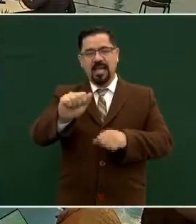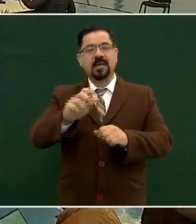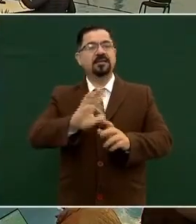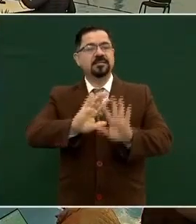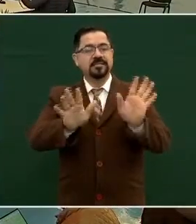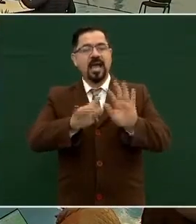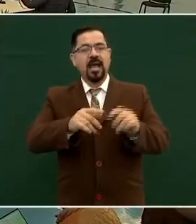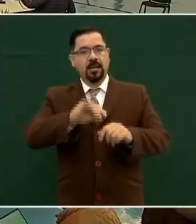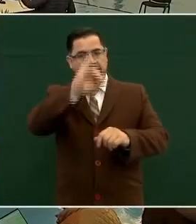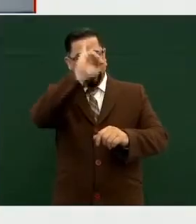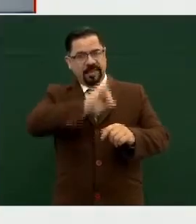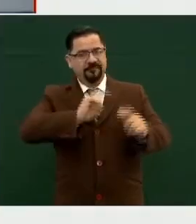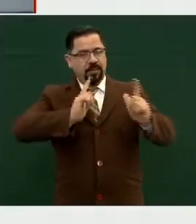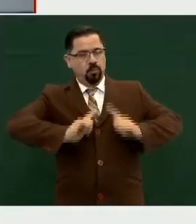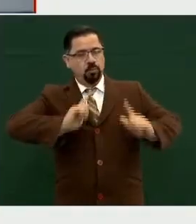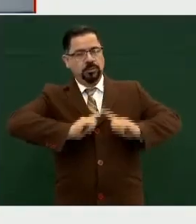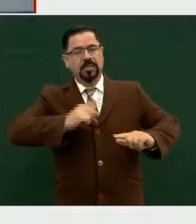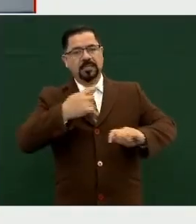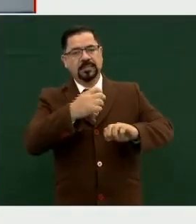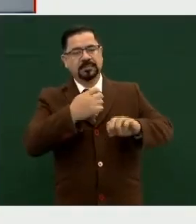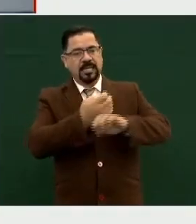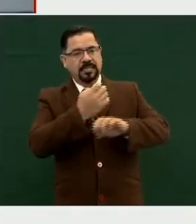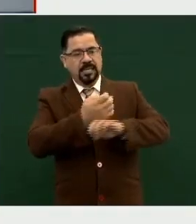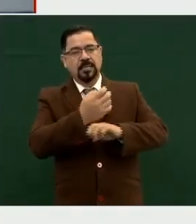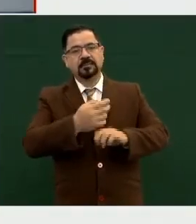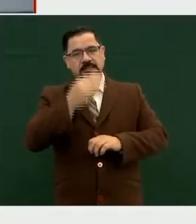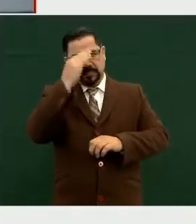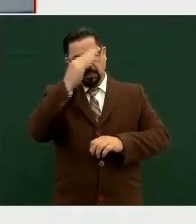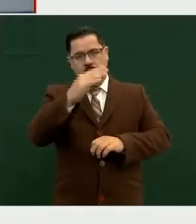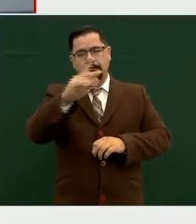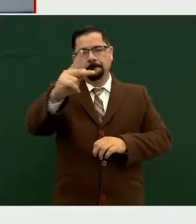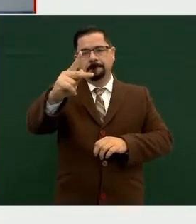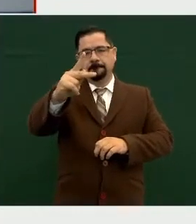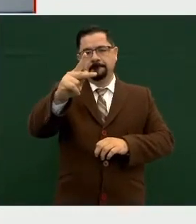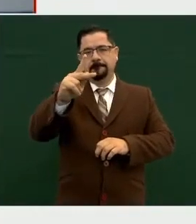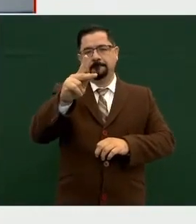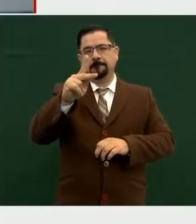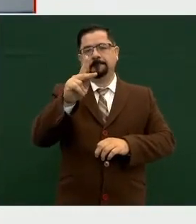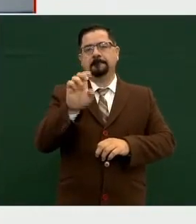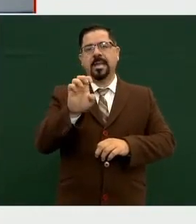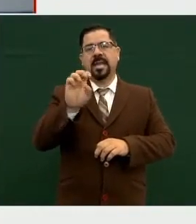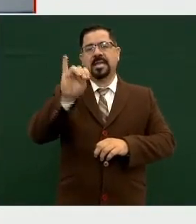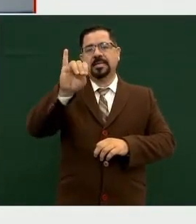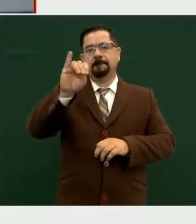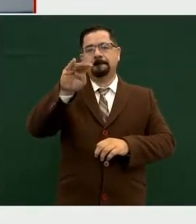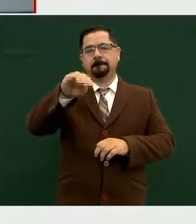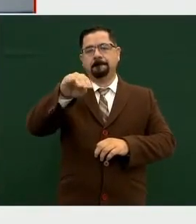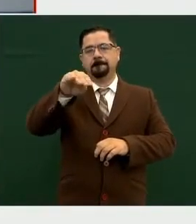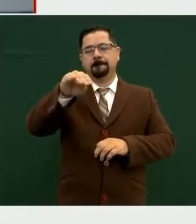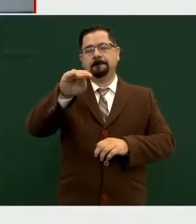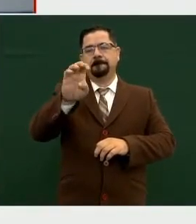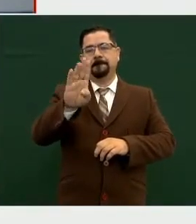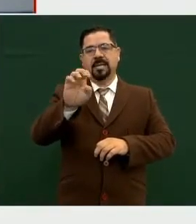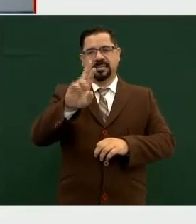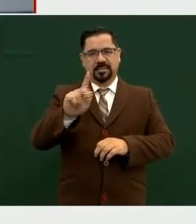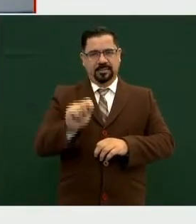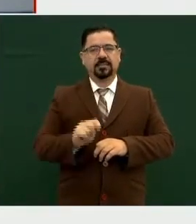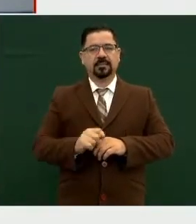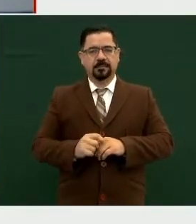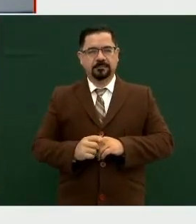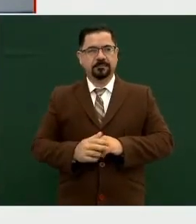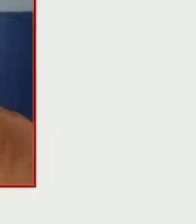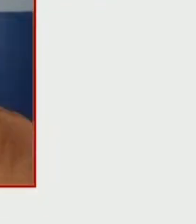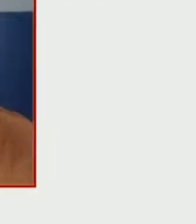Arturo Peinberg. Se está siguiendo todas las líneas de investigación. Comentar que conforme a